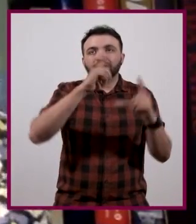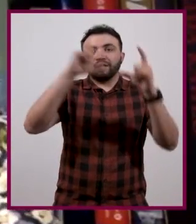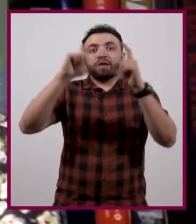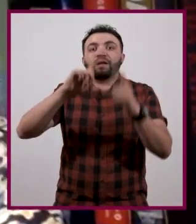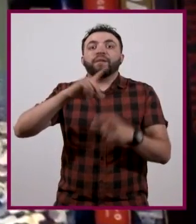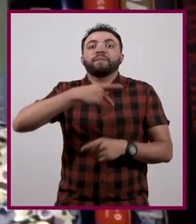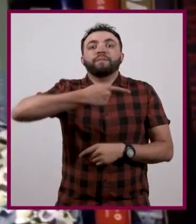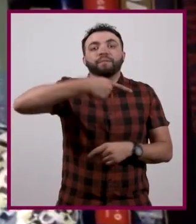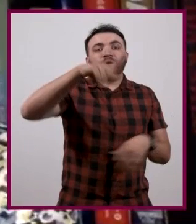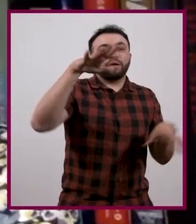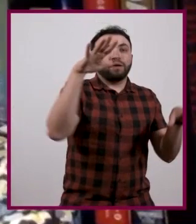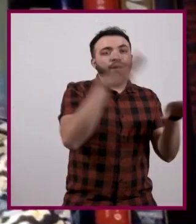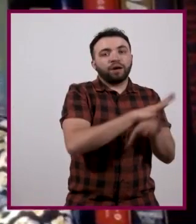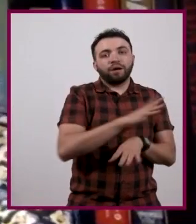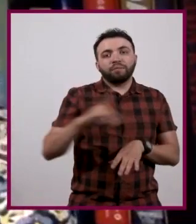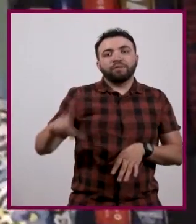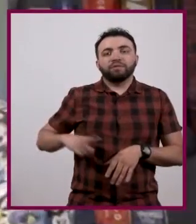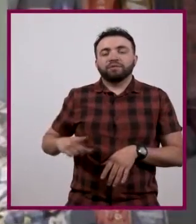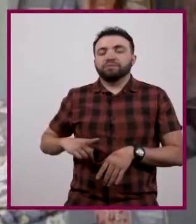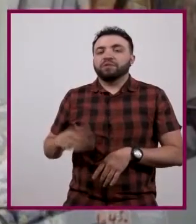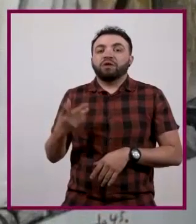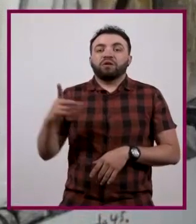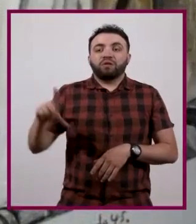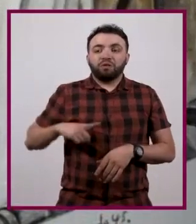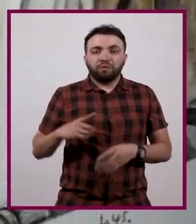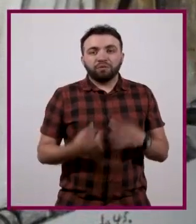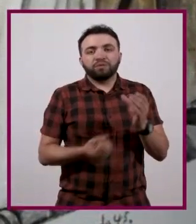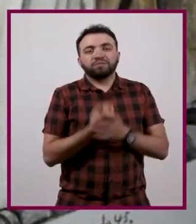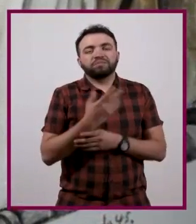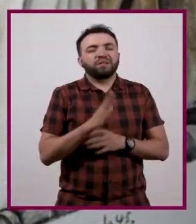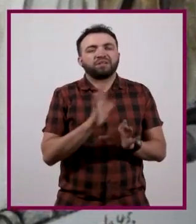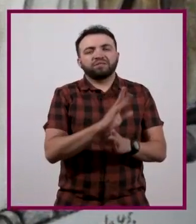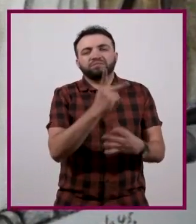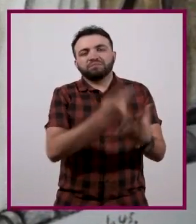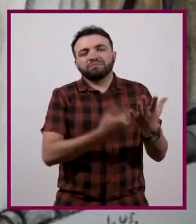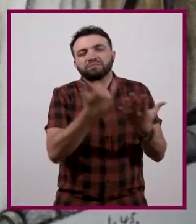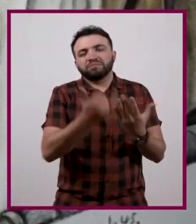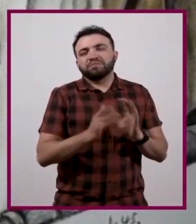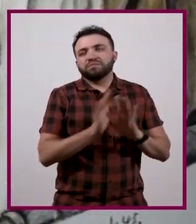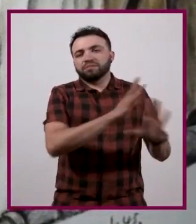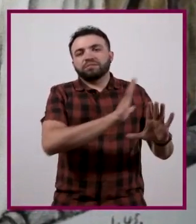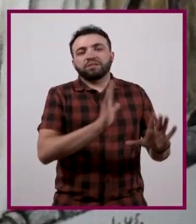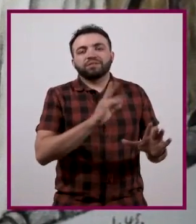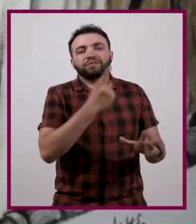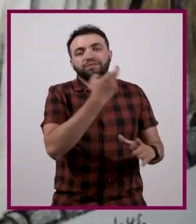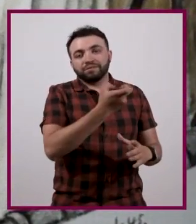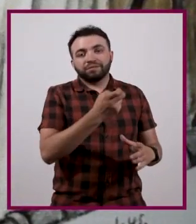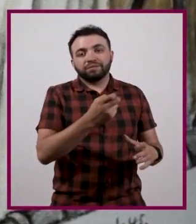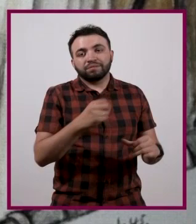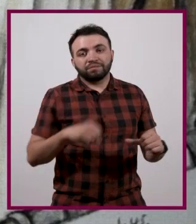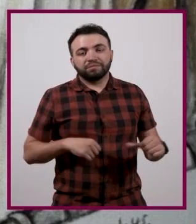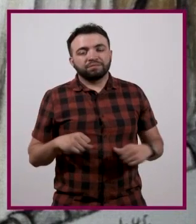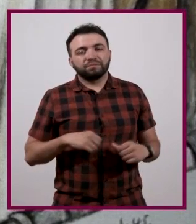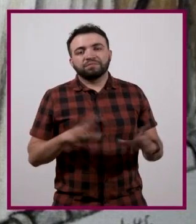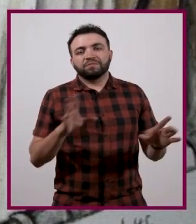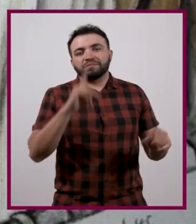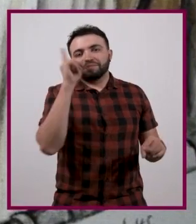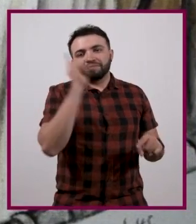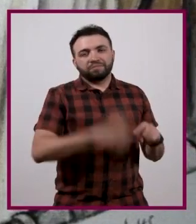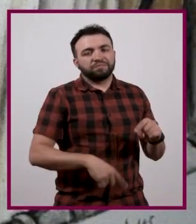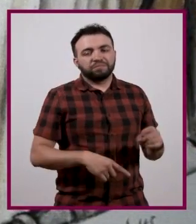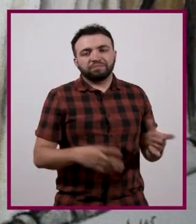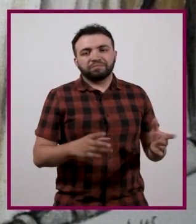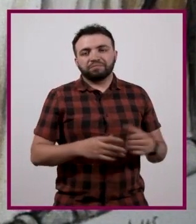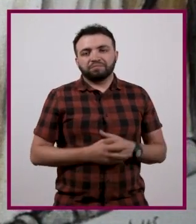y al nuevo gobierno ya no le interesó seguir con el proyecto y esta obra quedó perdida. Tampoco conocemos ni los bocetos ni